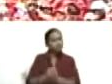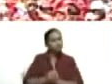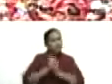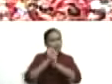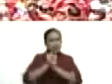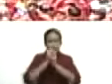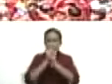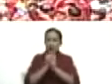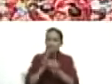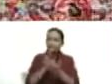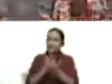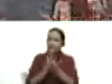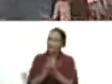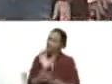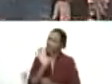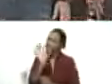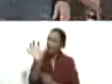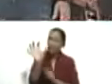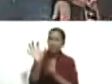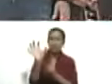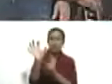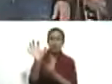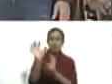la patria.